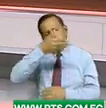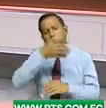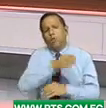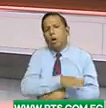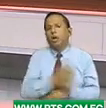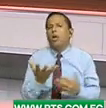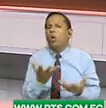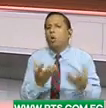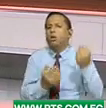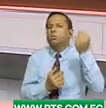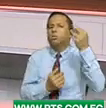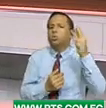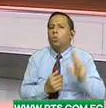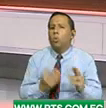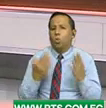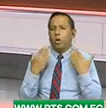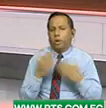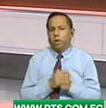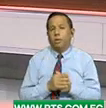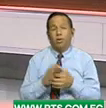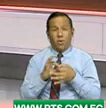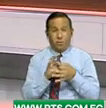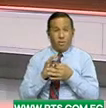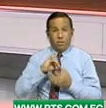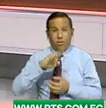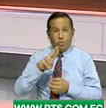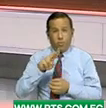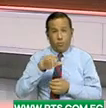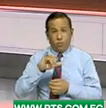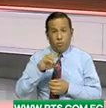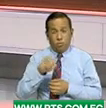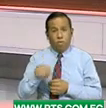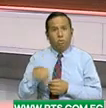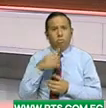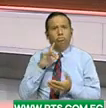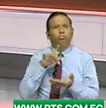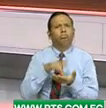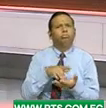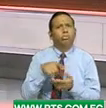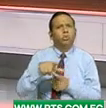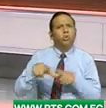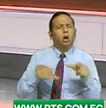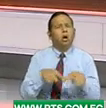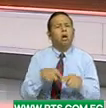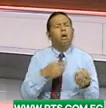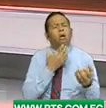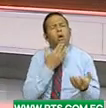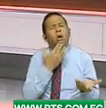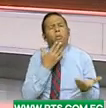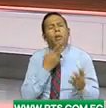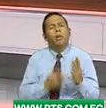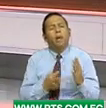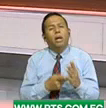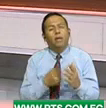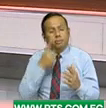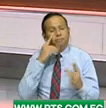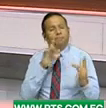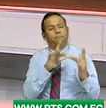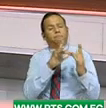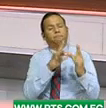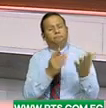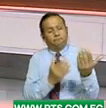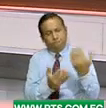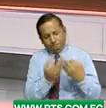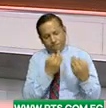registrado en el sur de Guayaquil. Julio César Saona se encuentra allí, en el lugar de los hechos. Y Julio César, nos tienes todos los detalles. Adelante, por favor.